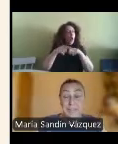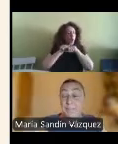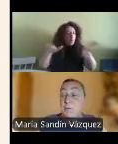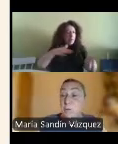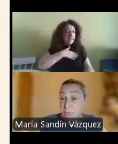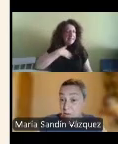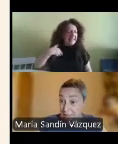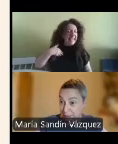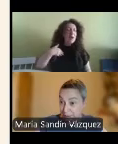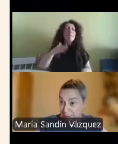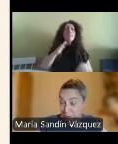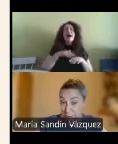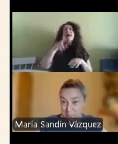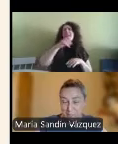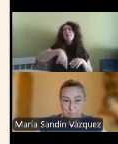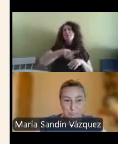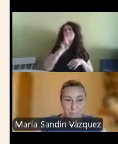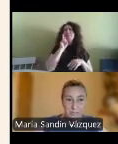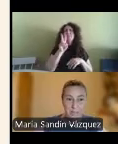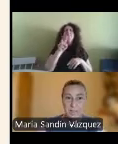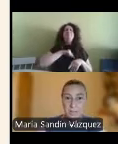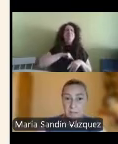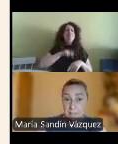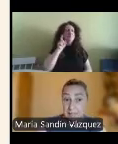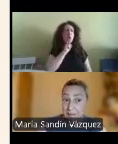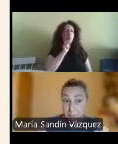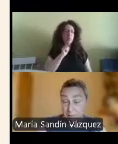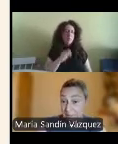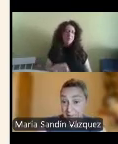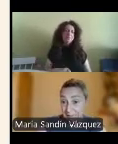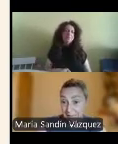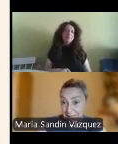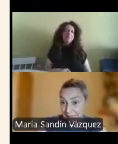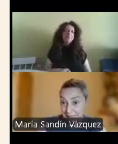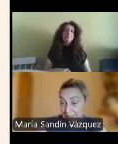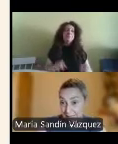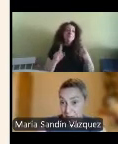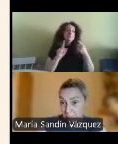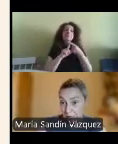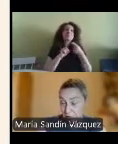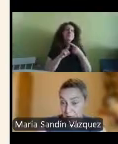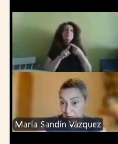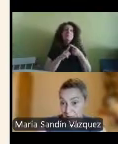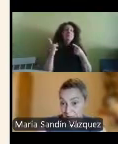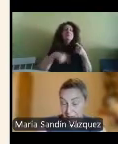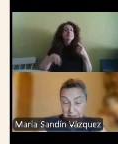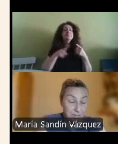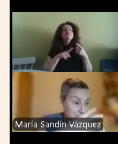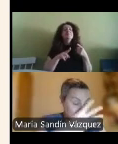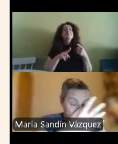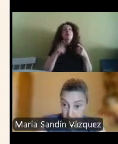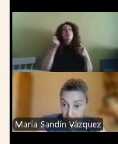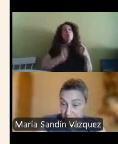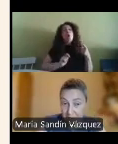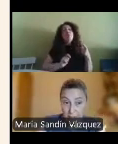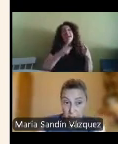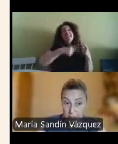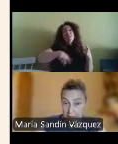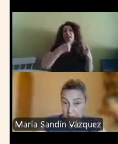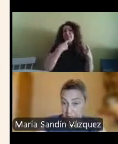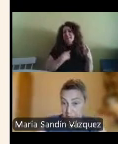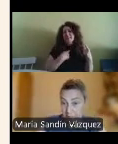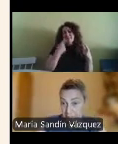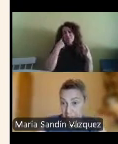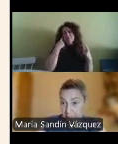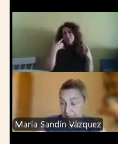pues eso, para ver también cuál es vuestra percepción, ¿no? La primera barrera que sale de los profesionales, y es la más conocida, es